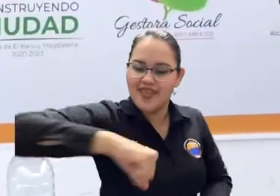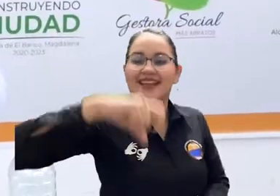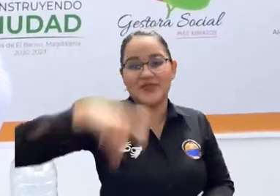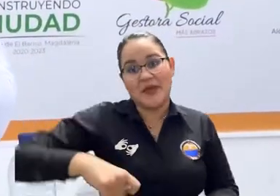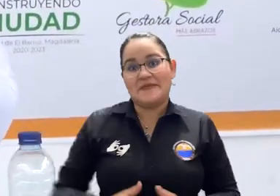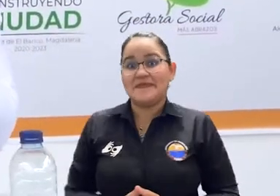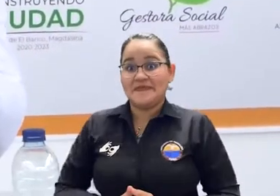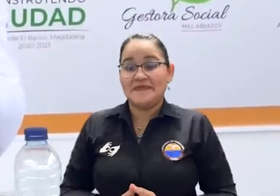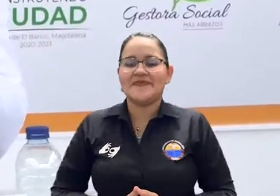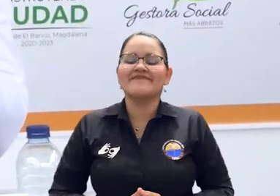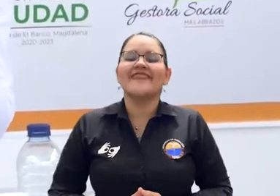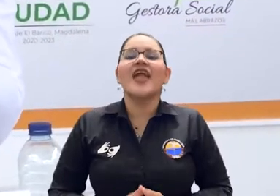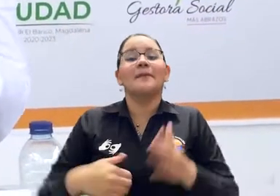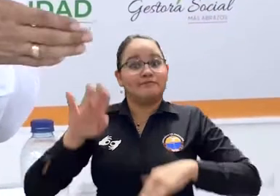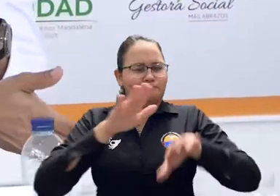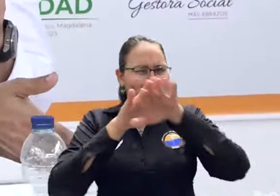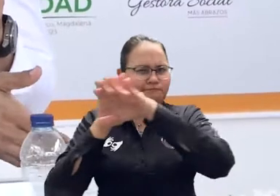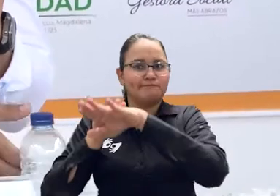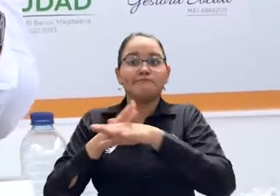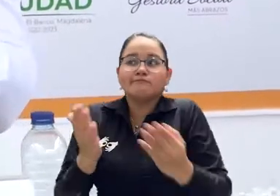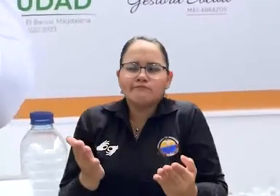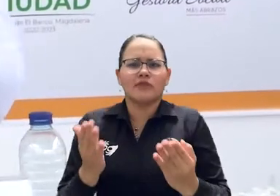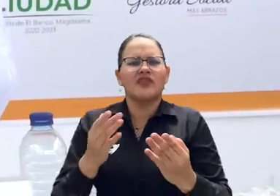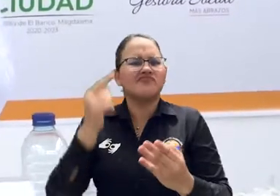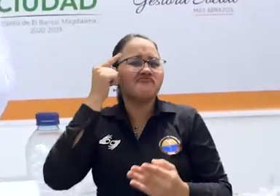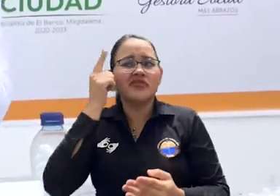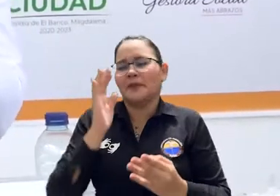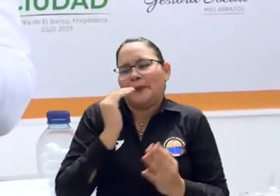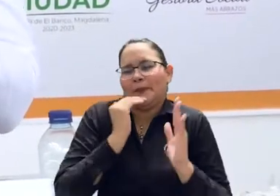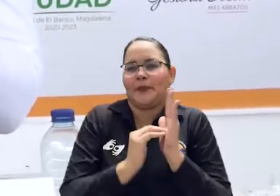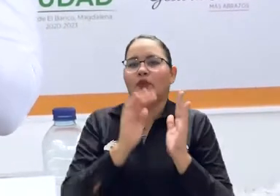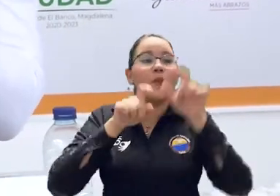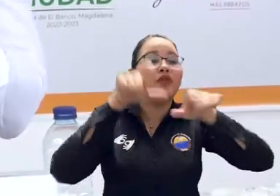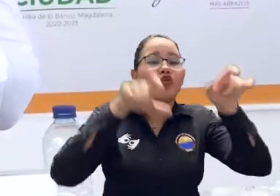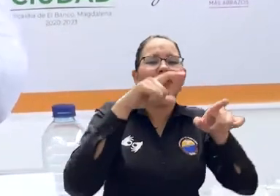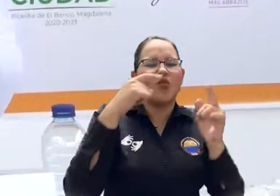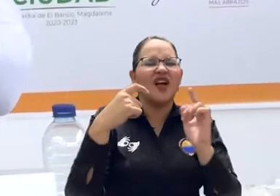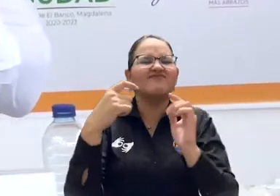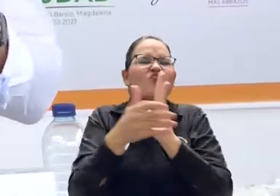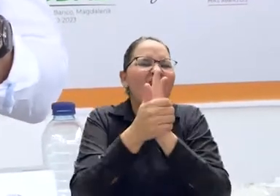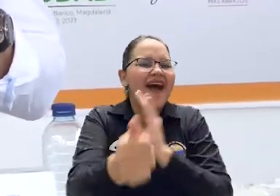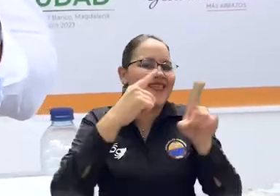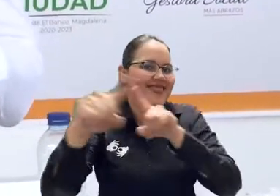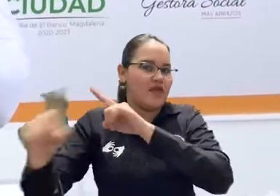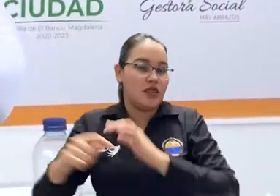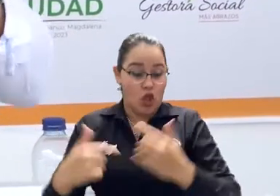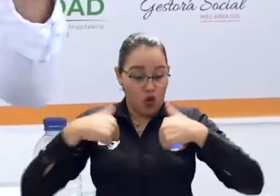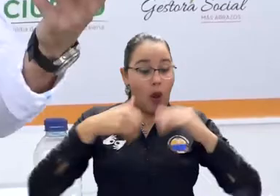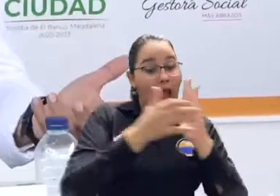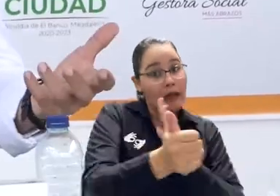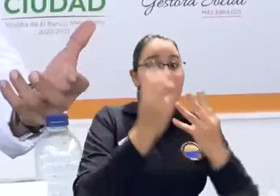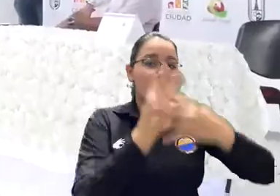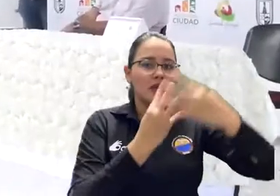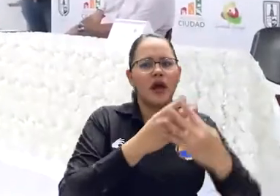diciendo ahorita, hay muchos tipos de inteligencia. El que es bueno para el arte no necesariamente va a ser bueno para matemática o para inglés. Entonces,